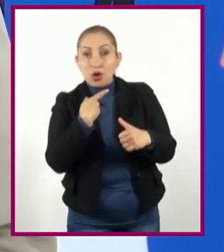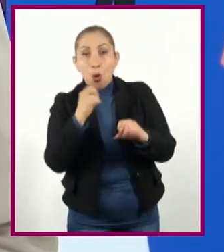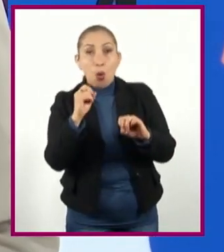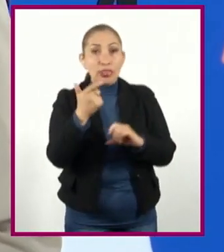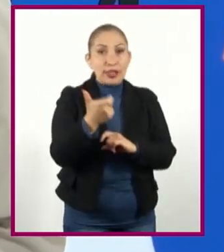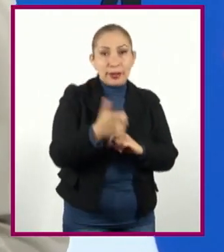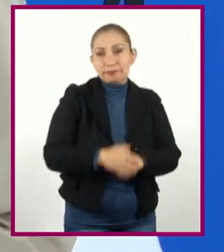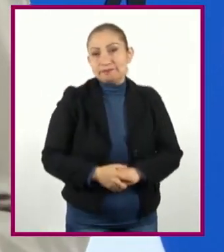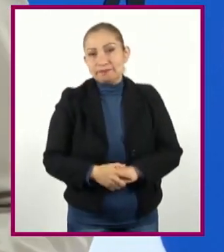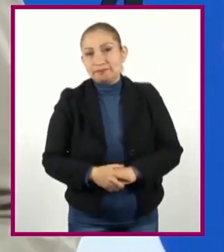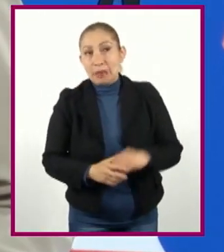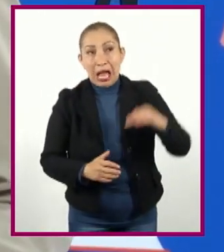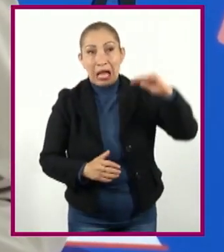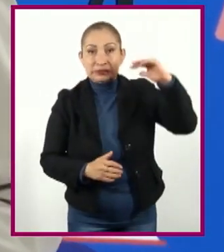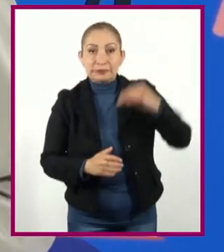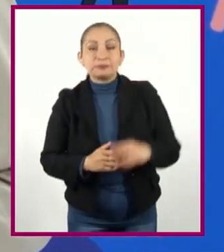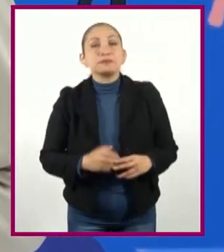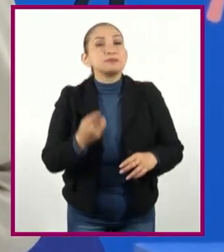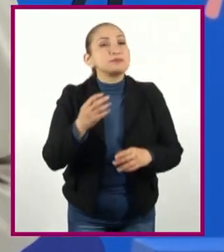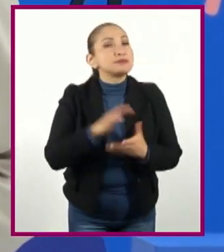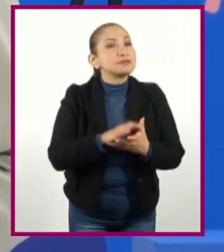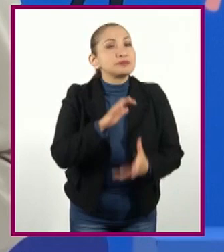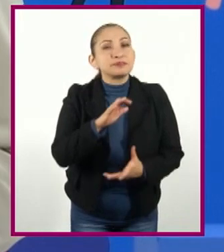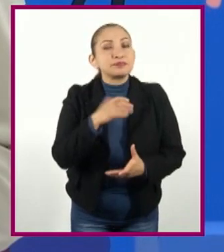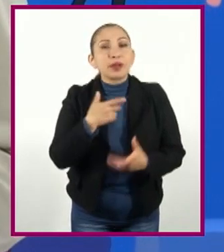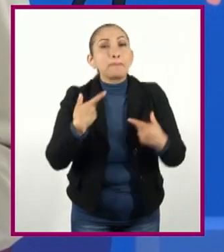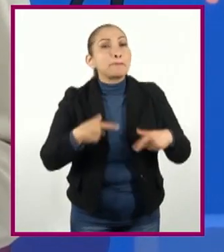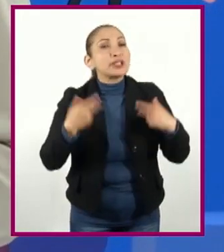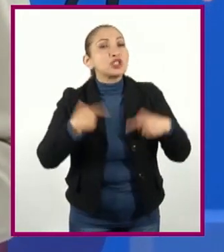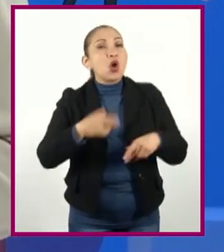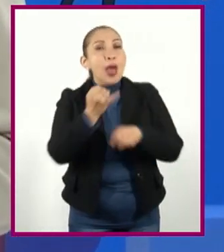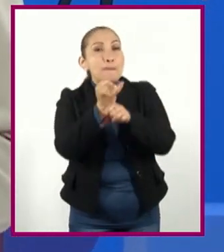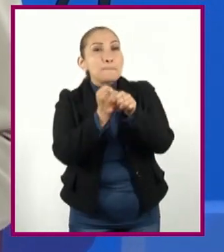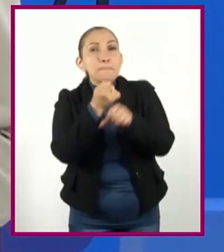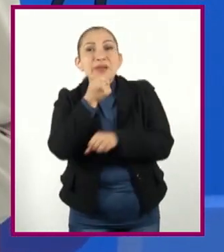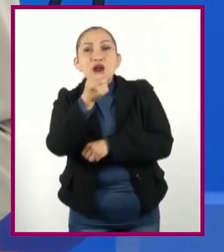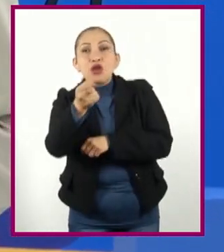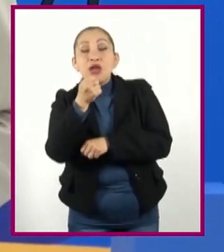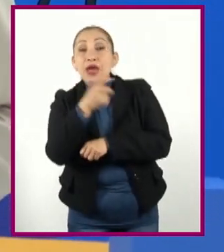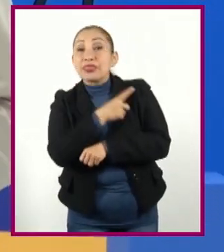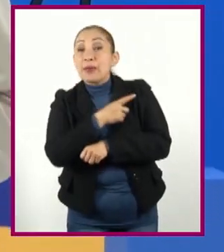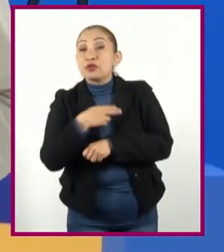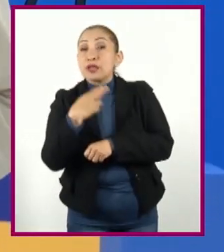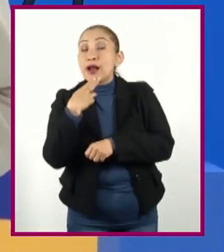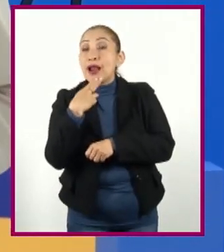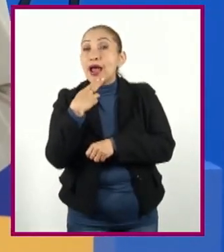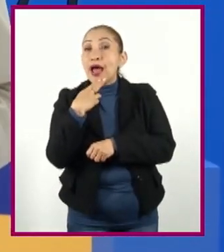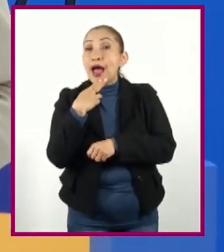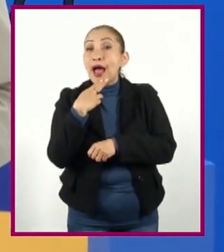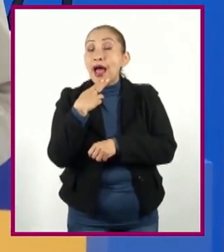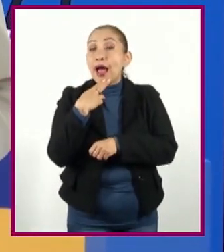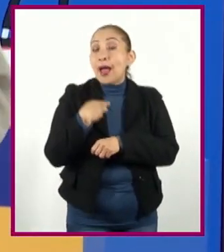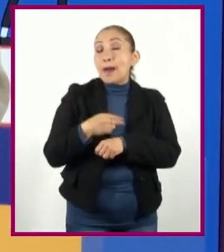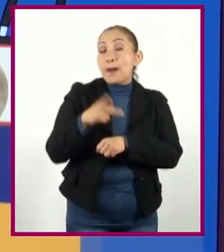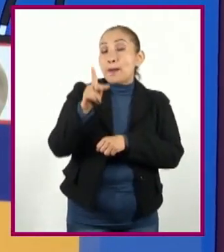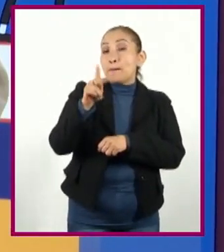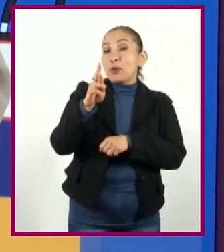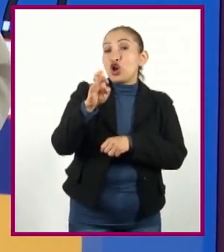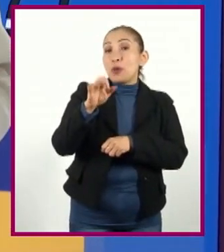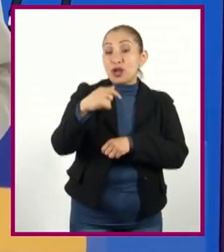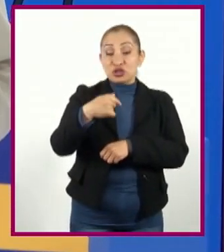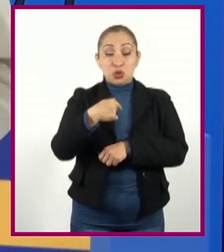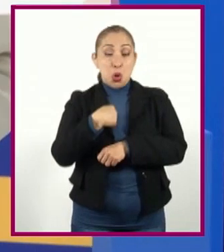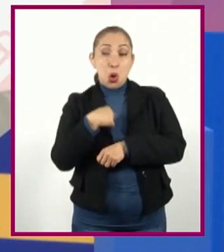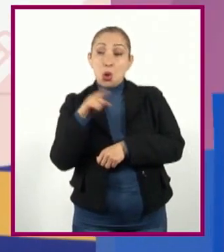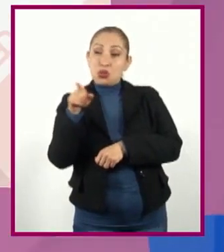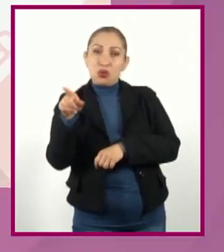economía. Por lo general, el periodista debe evitar el uso de pronombres subjetivos tales como yo